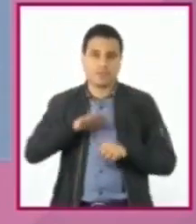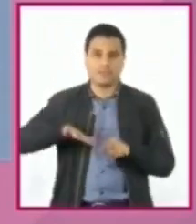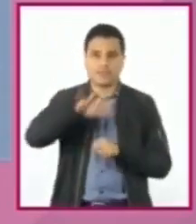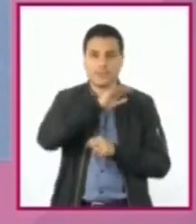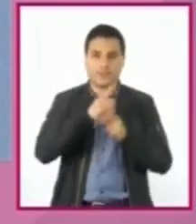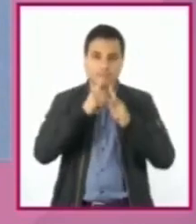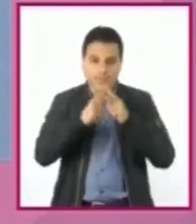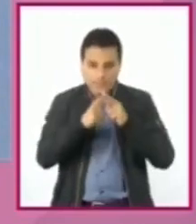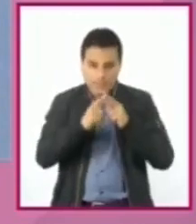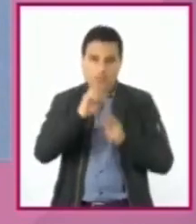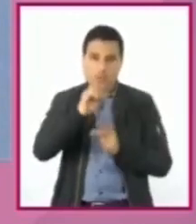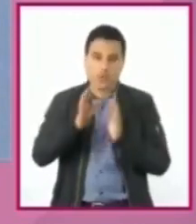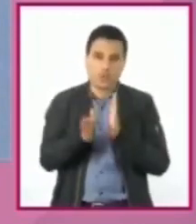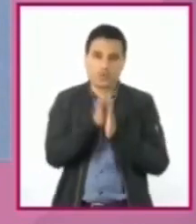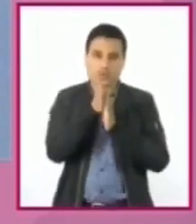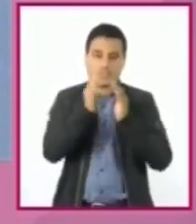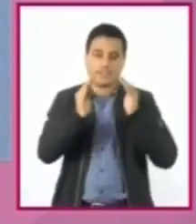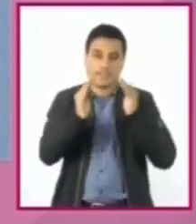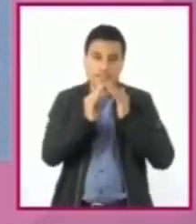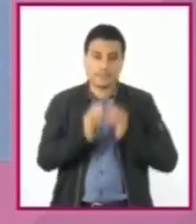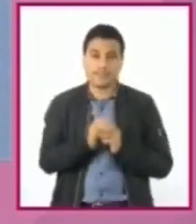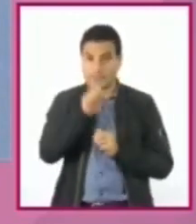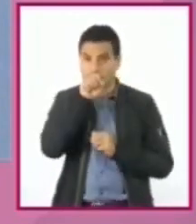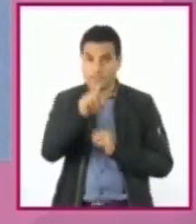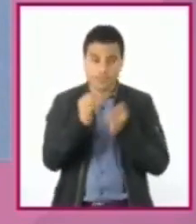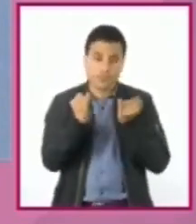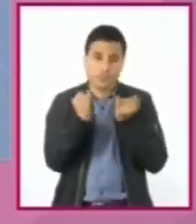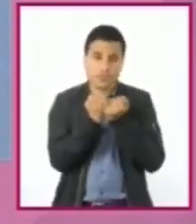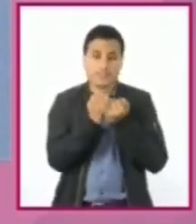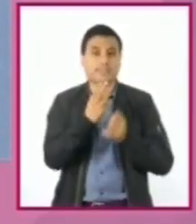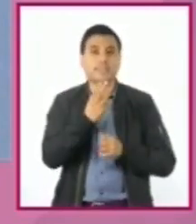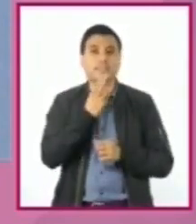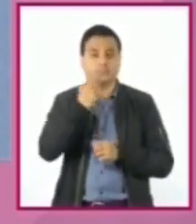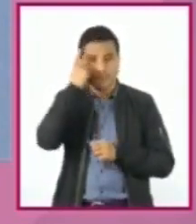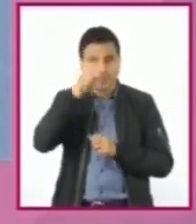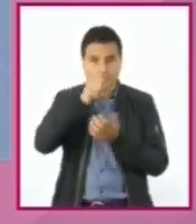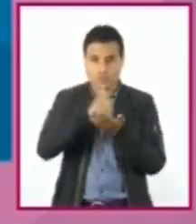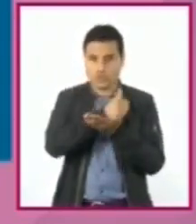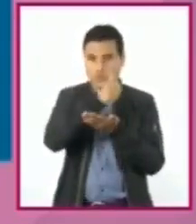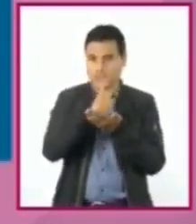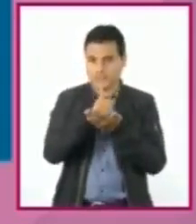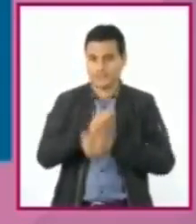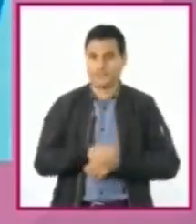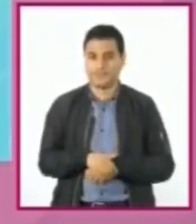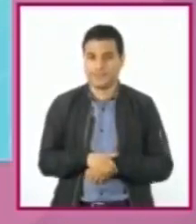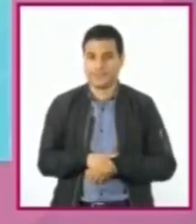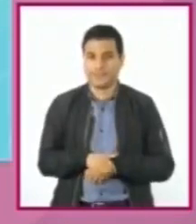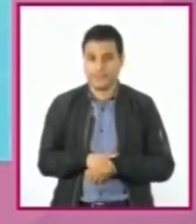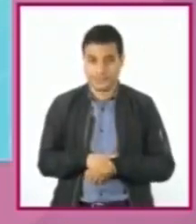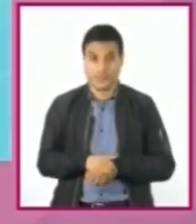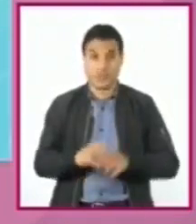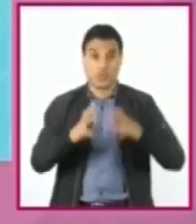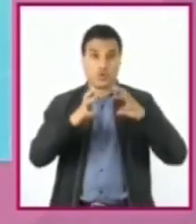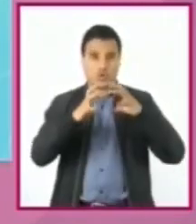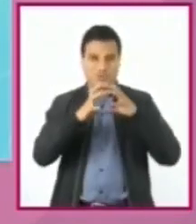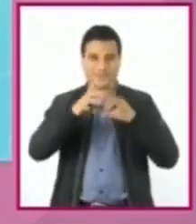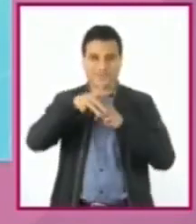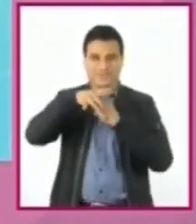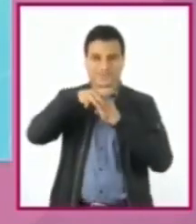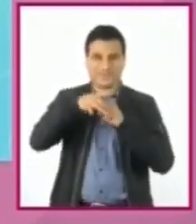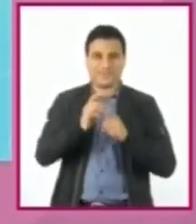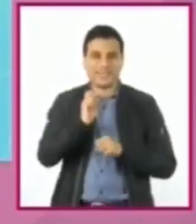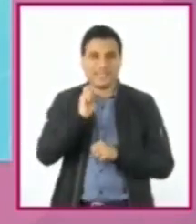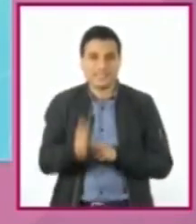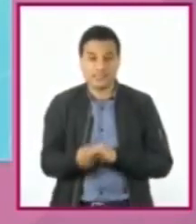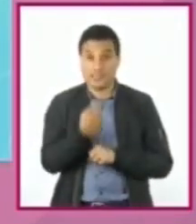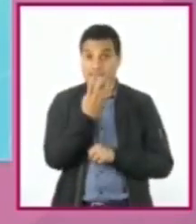o construir obras. También son empleados regularmente para representar ciudades. Un globo terráqueo designa el modelo a